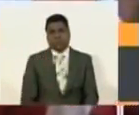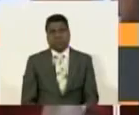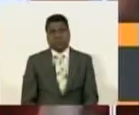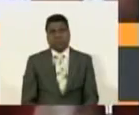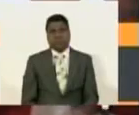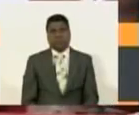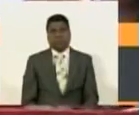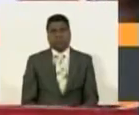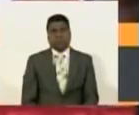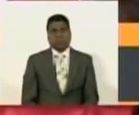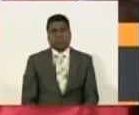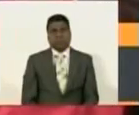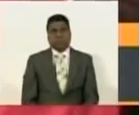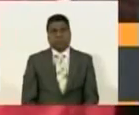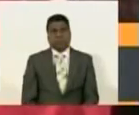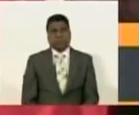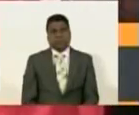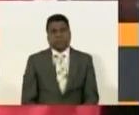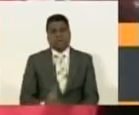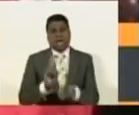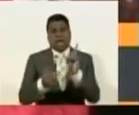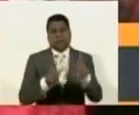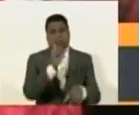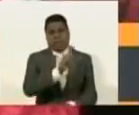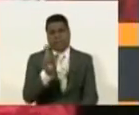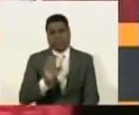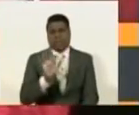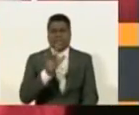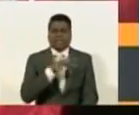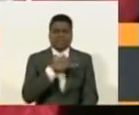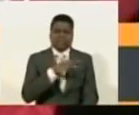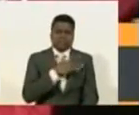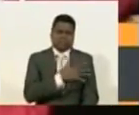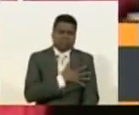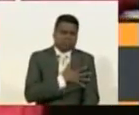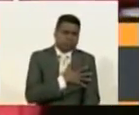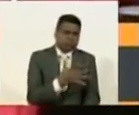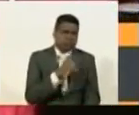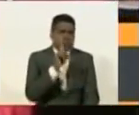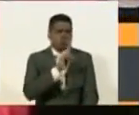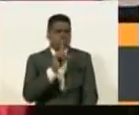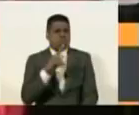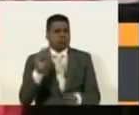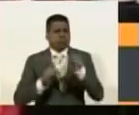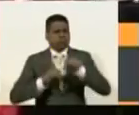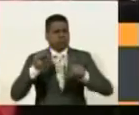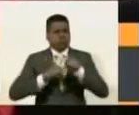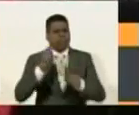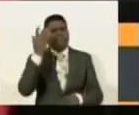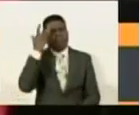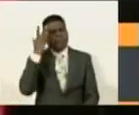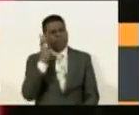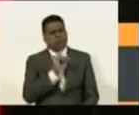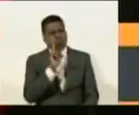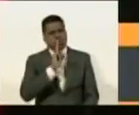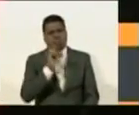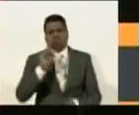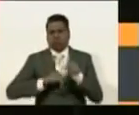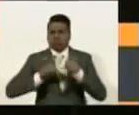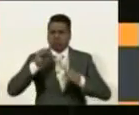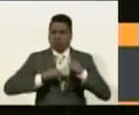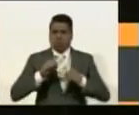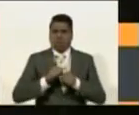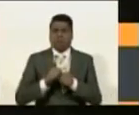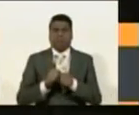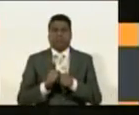más... algunos compañeros pudieran sentir, no dudas, porque en verdad no creo que sintamos dudas,